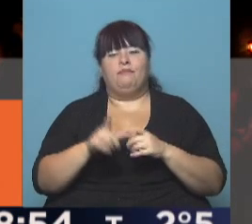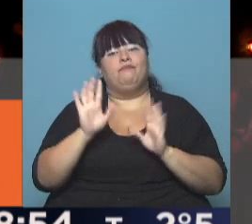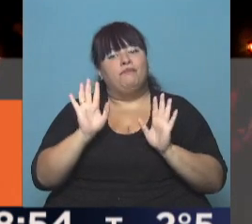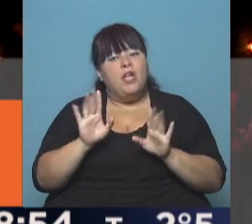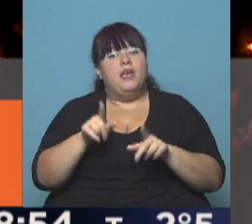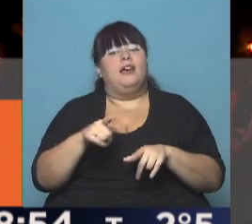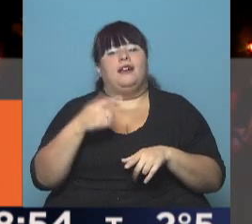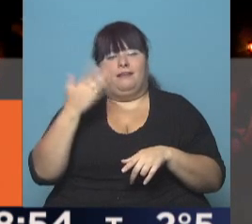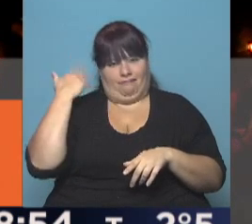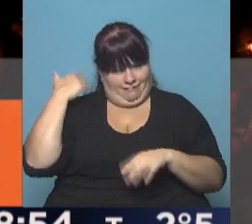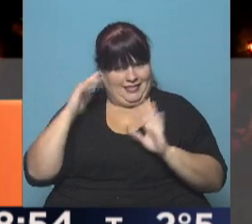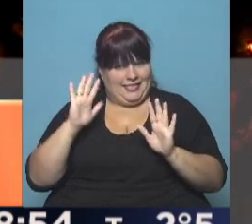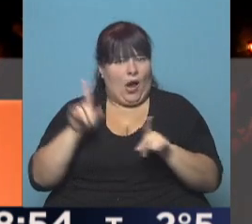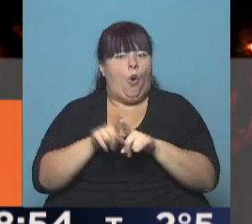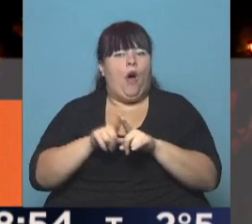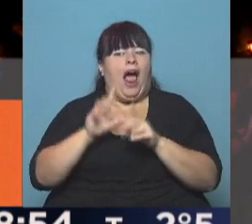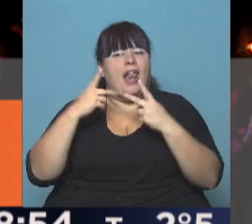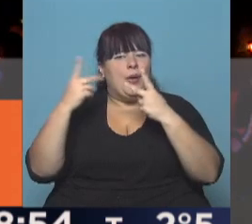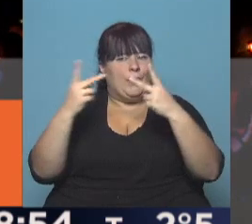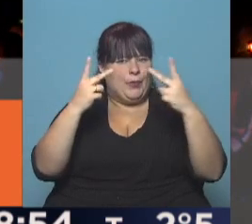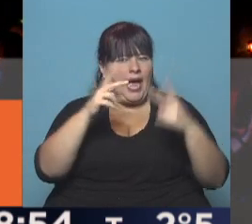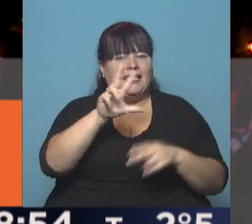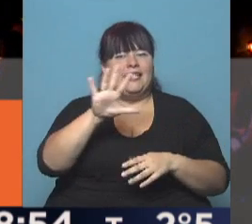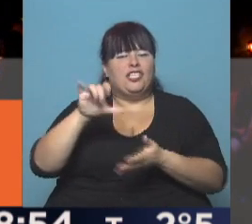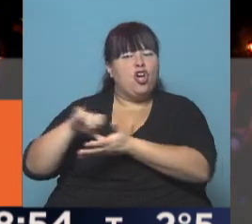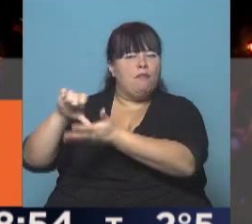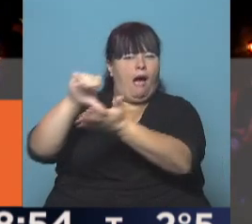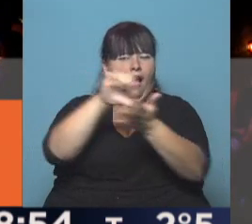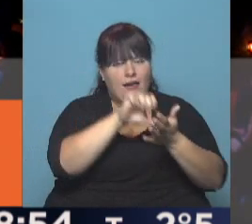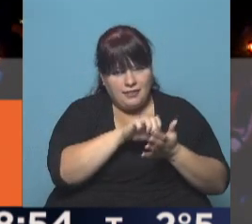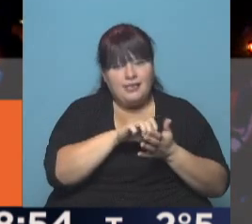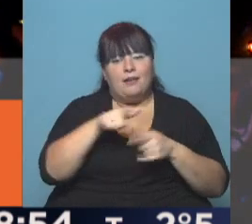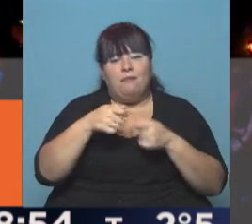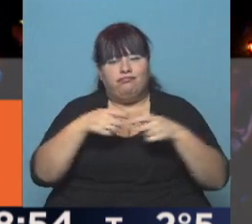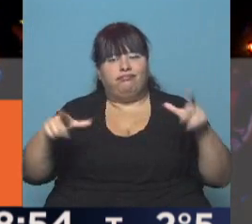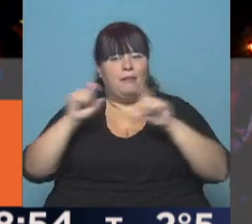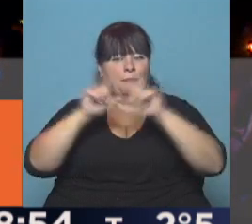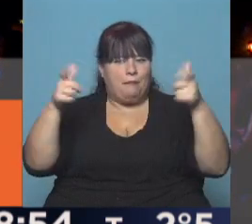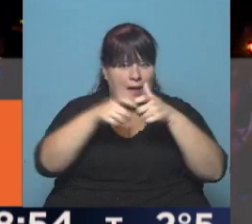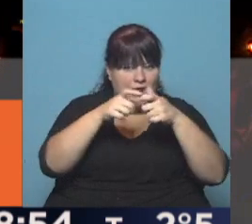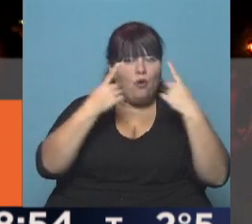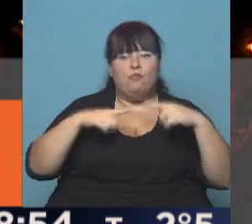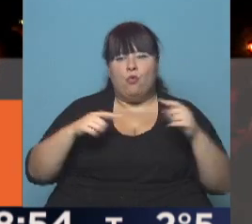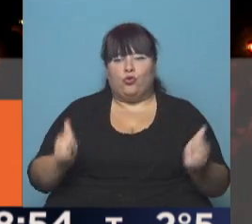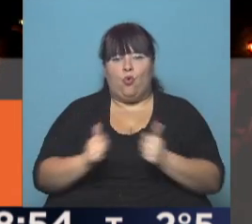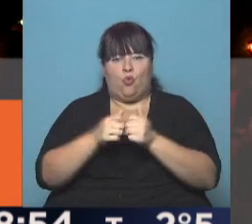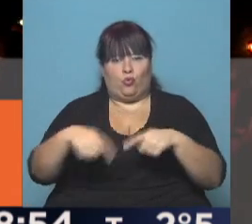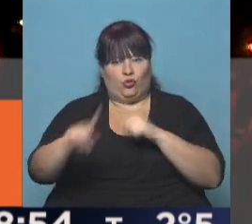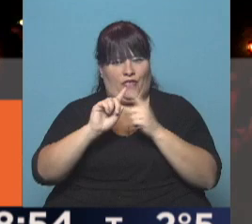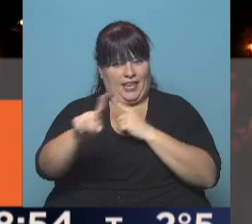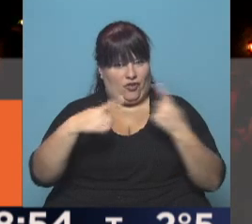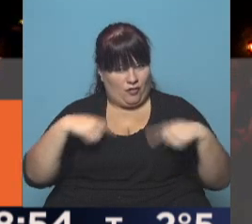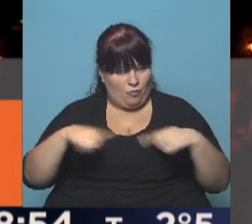que viene ya como parte de una gira por 35 países, es que se está proyectando la película acompañado de la música en